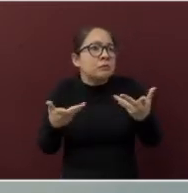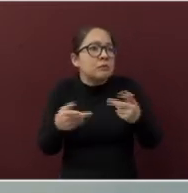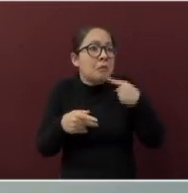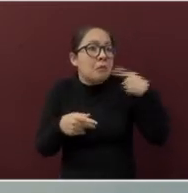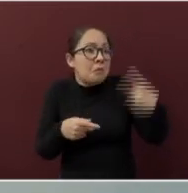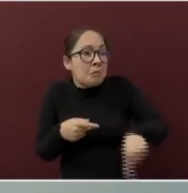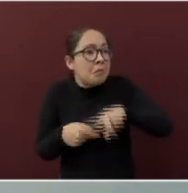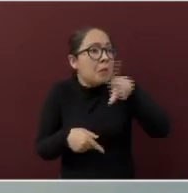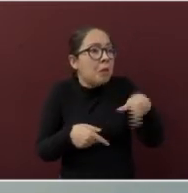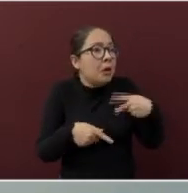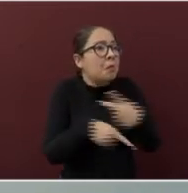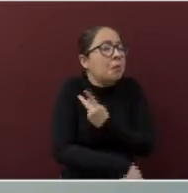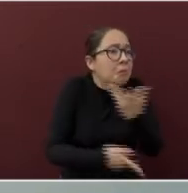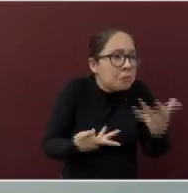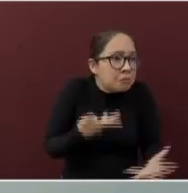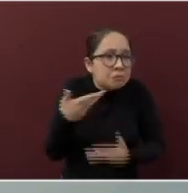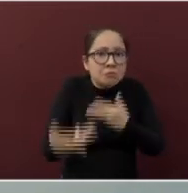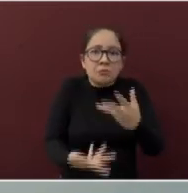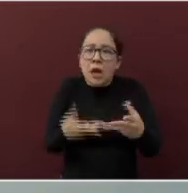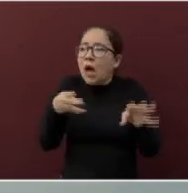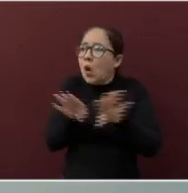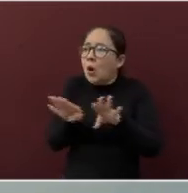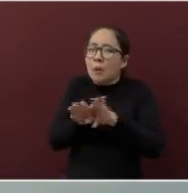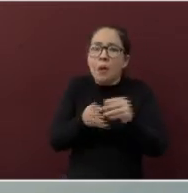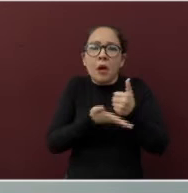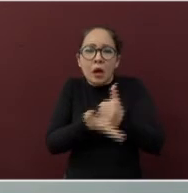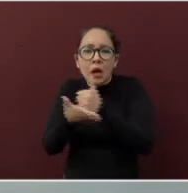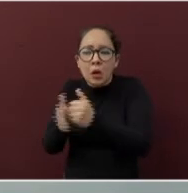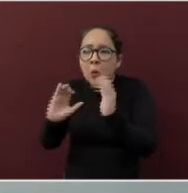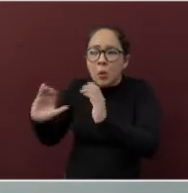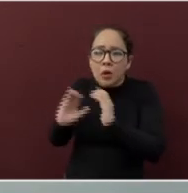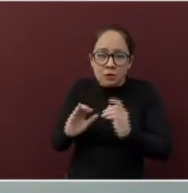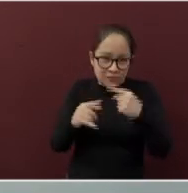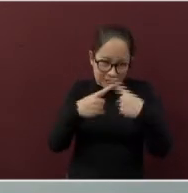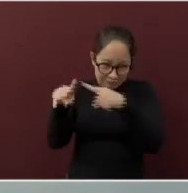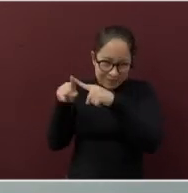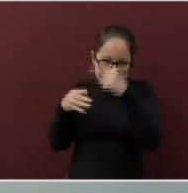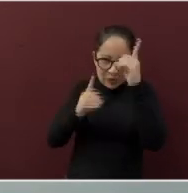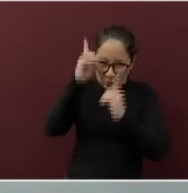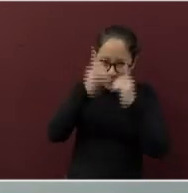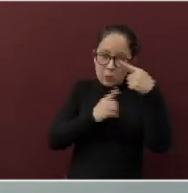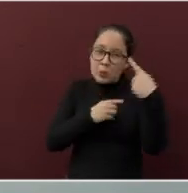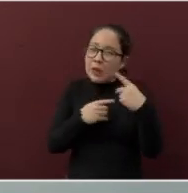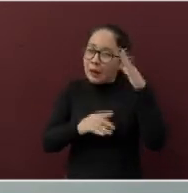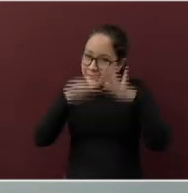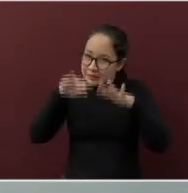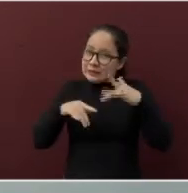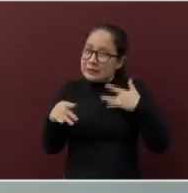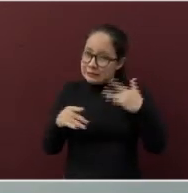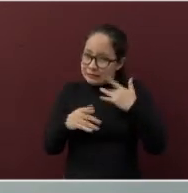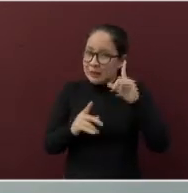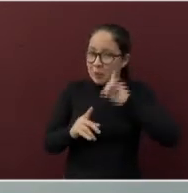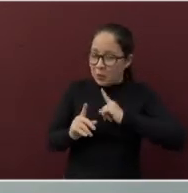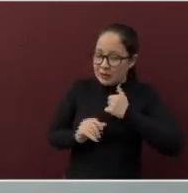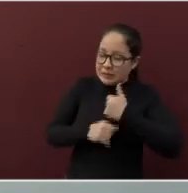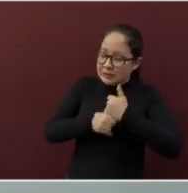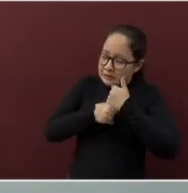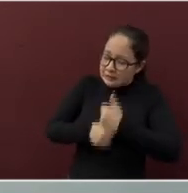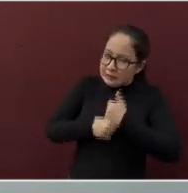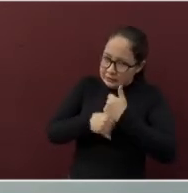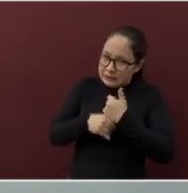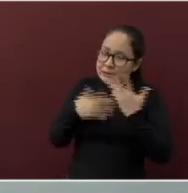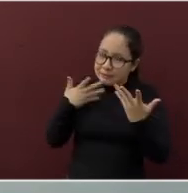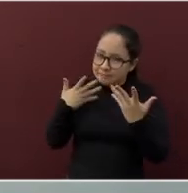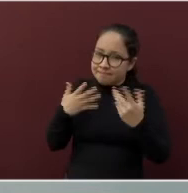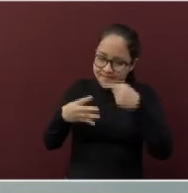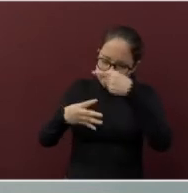sucede si denuncia cómo se le puede brindar protección entre otras muchas dudas que se encuentran en el sentir y pensar de la